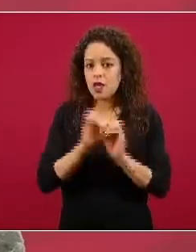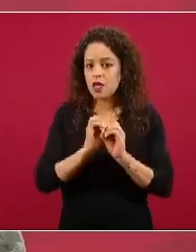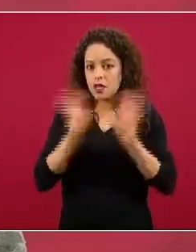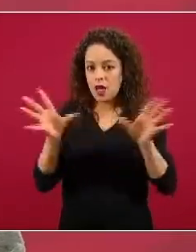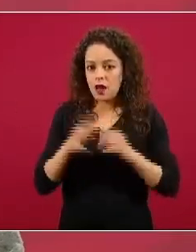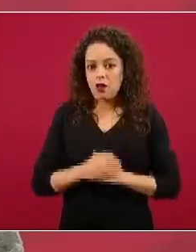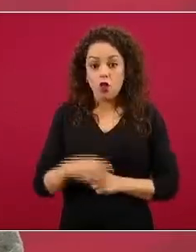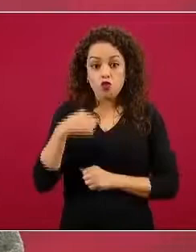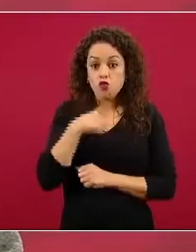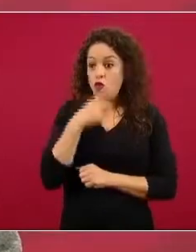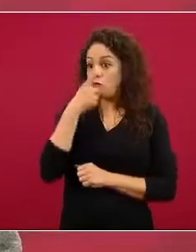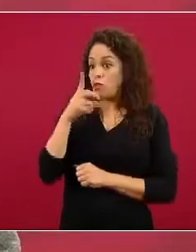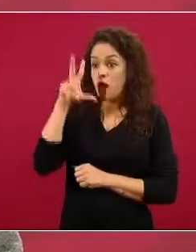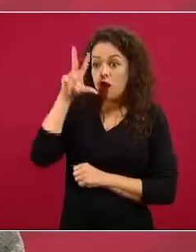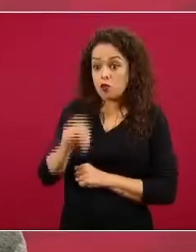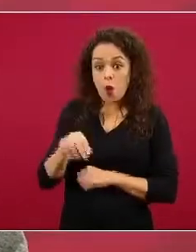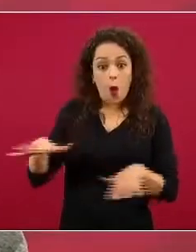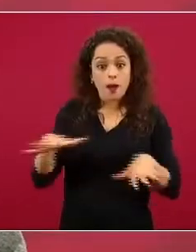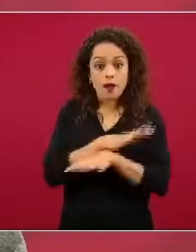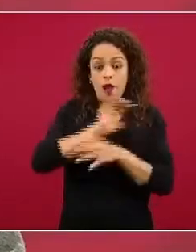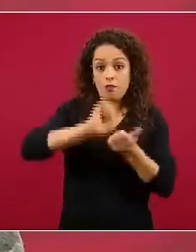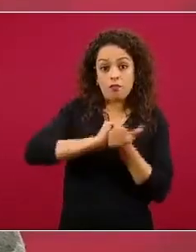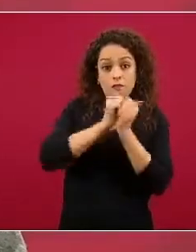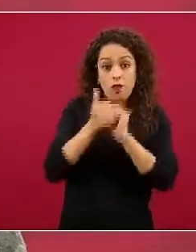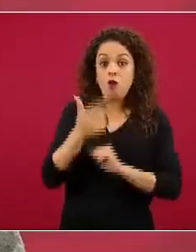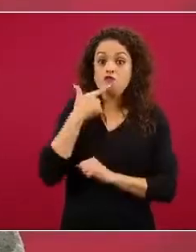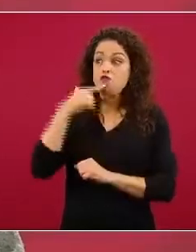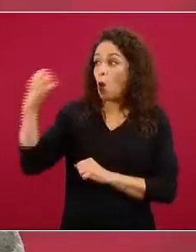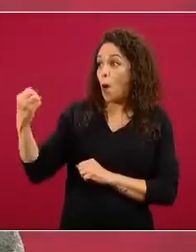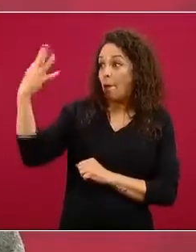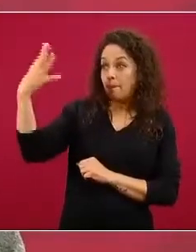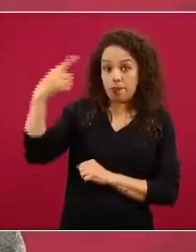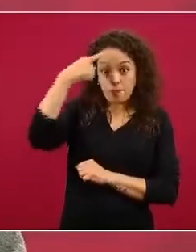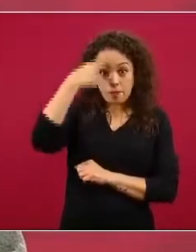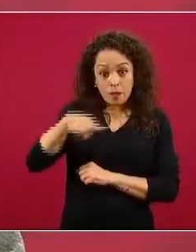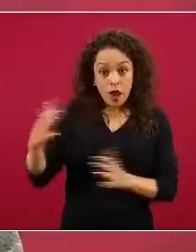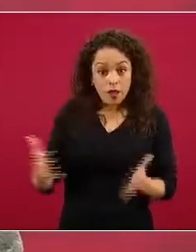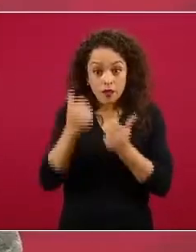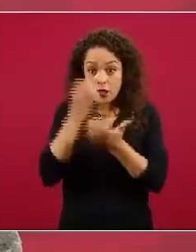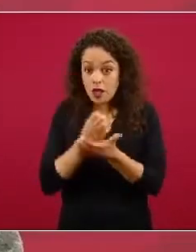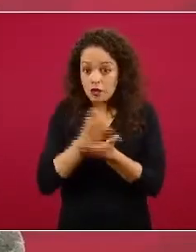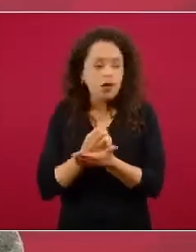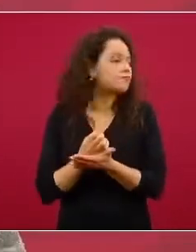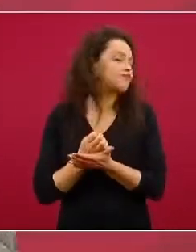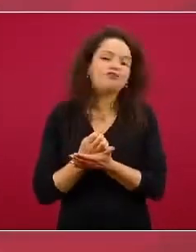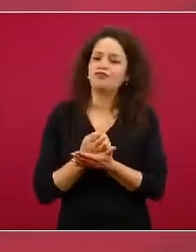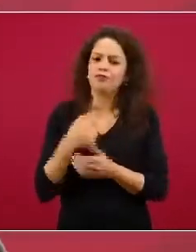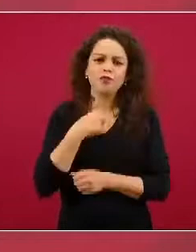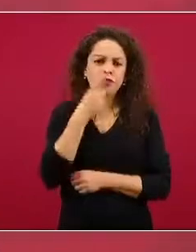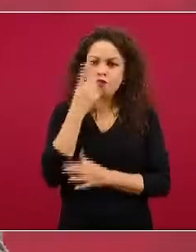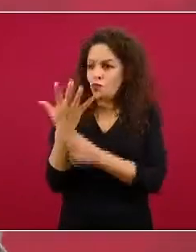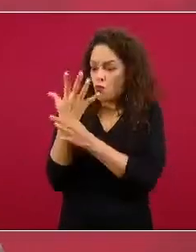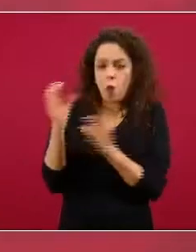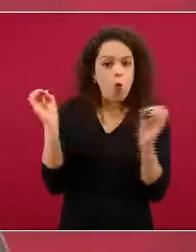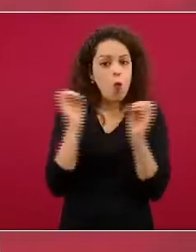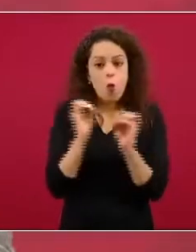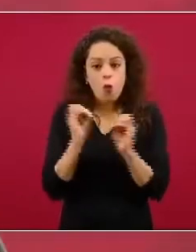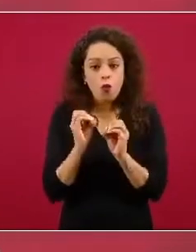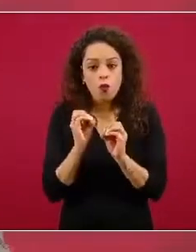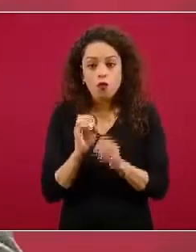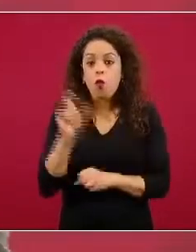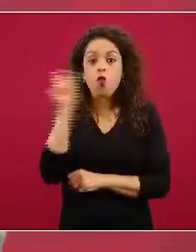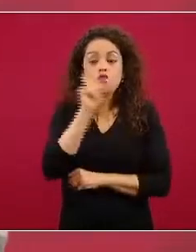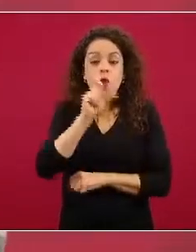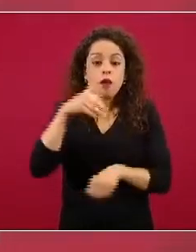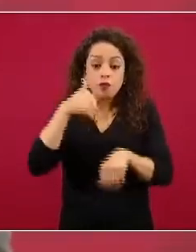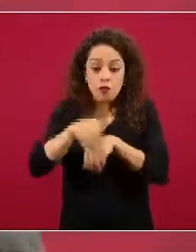momento dijimos que no se va a pasar a rojo para proteger la economía. Es exactamente la pregunta que hizo Héctor. No, claro. Cuando el semáforo, los números del semáforo indiquen que es rojo,